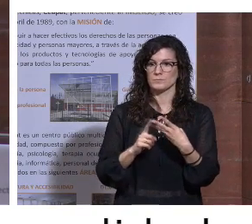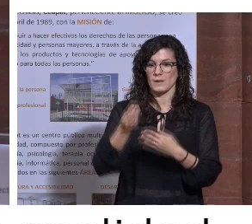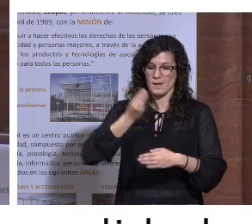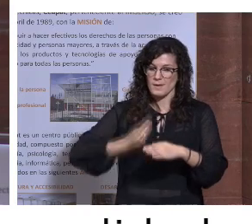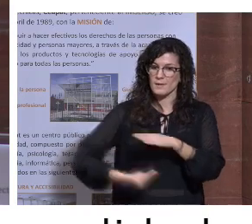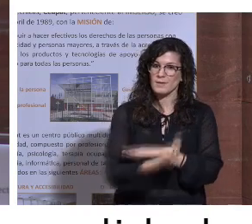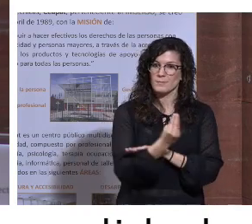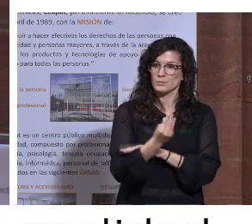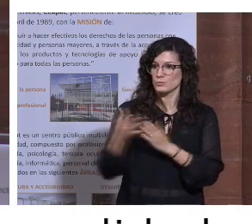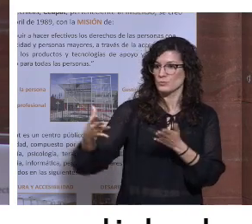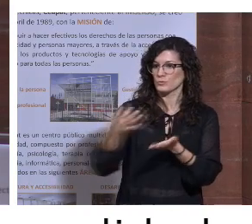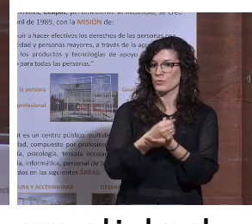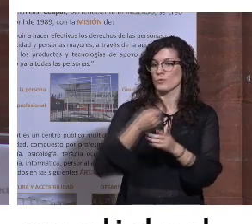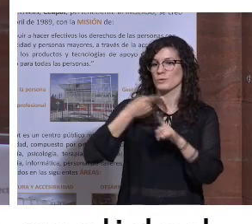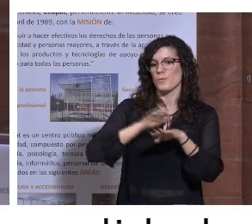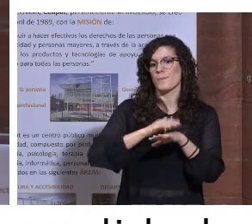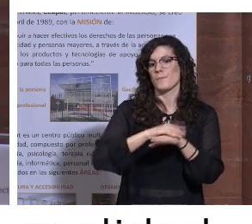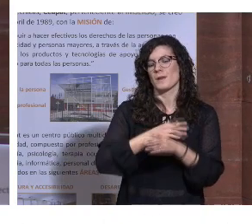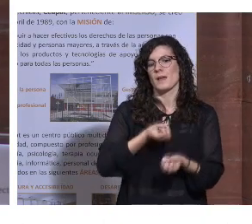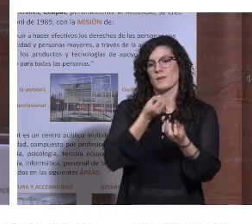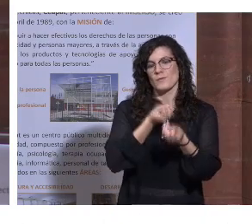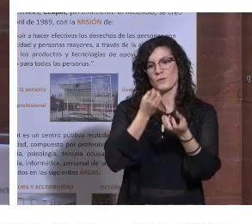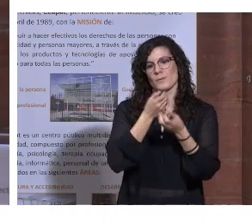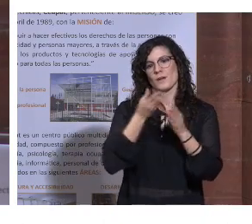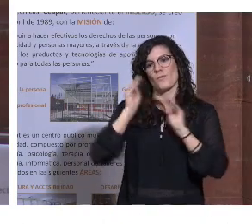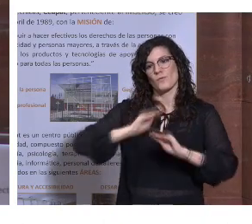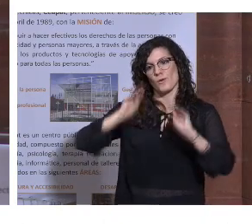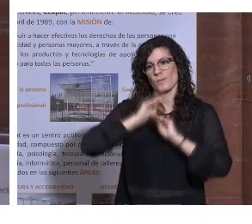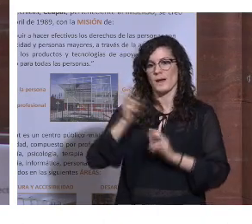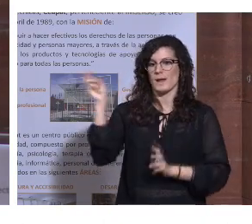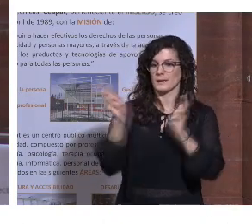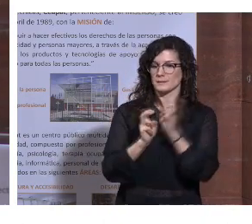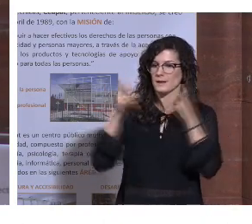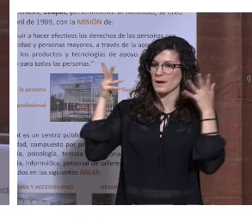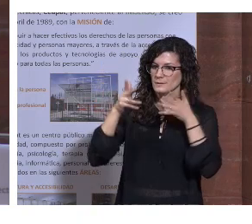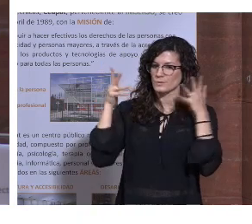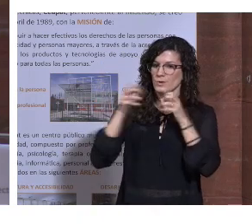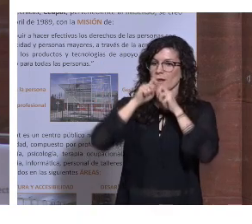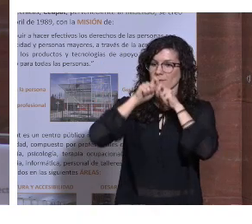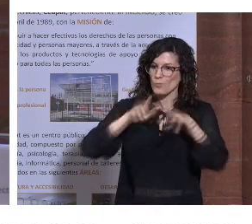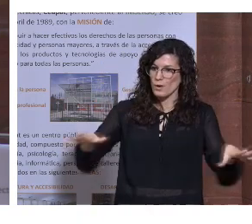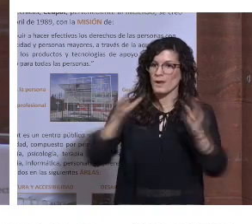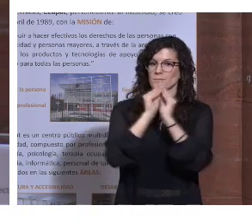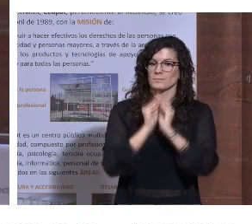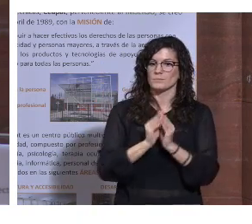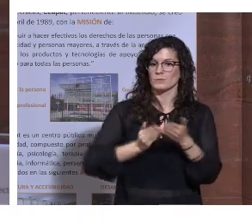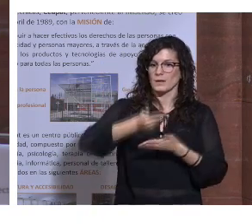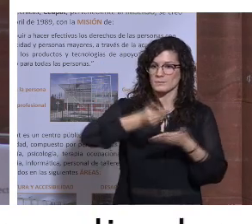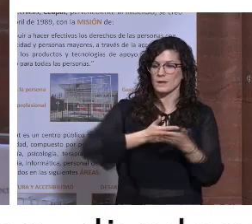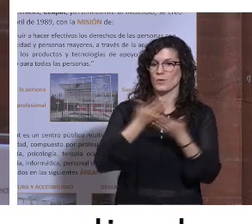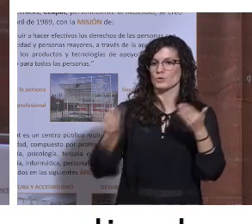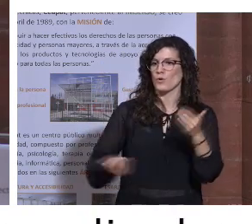para informar, formar, asistir, asesorar, divulgar, elaborar catálogos, jornadas